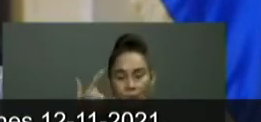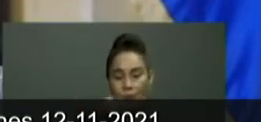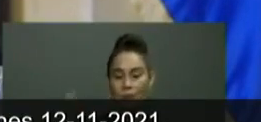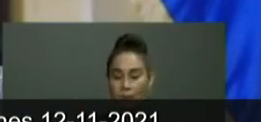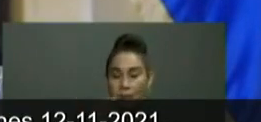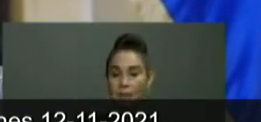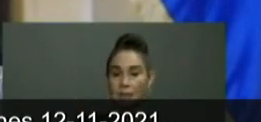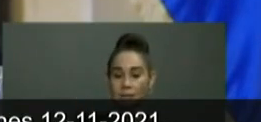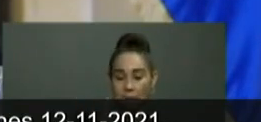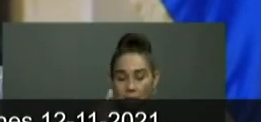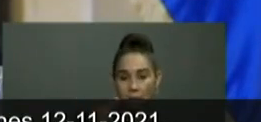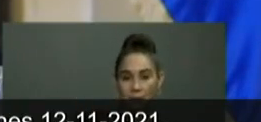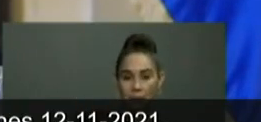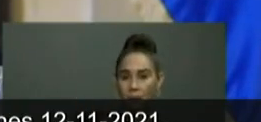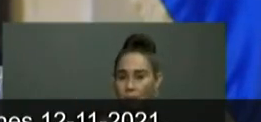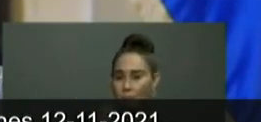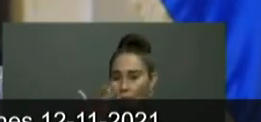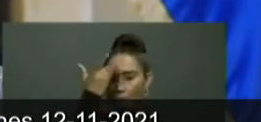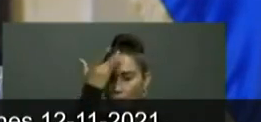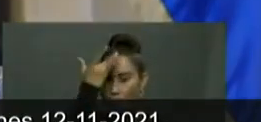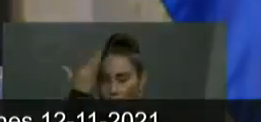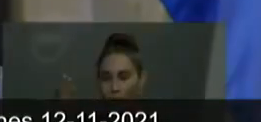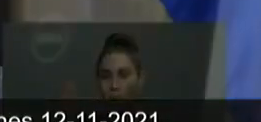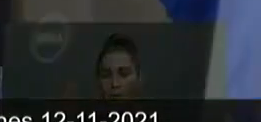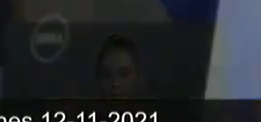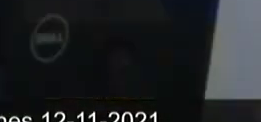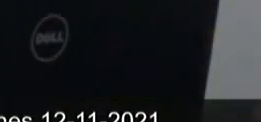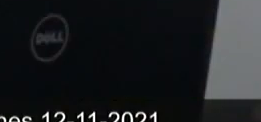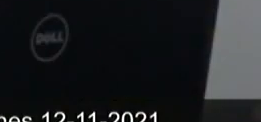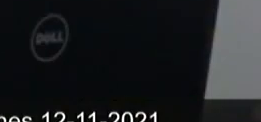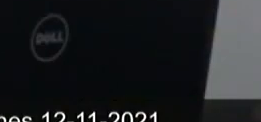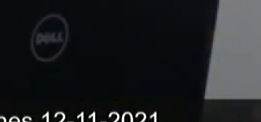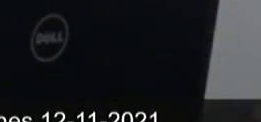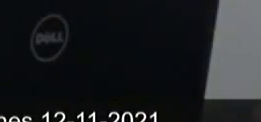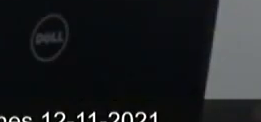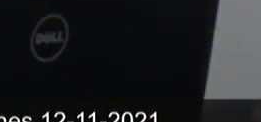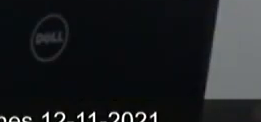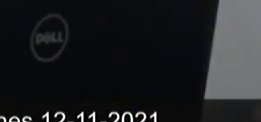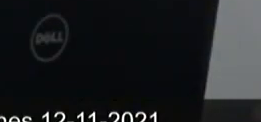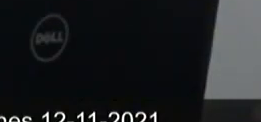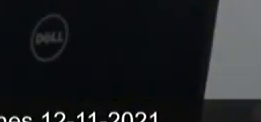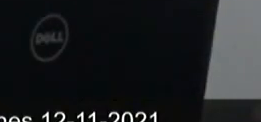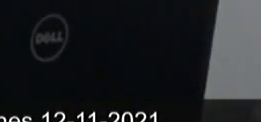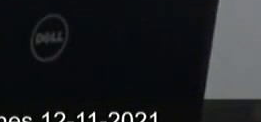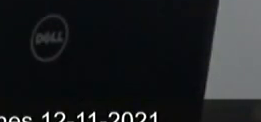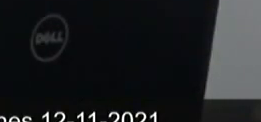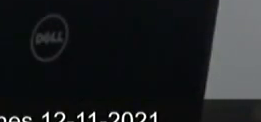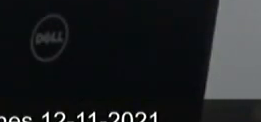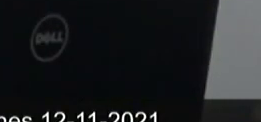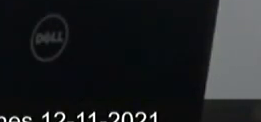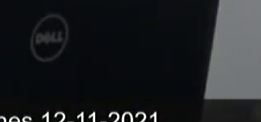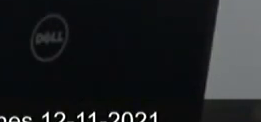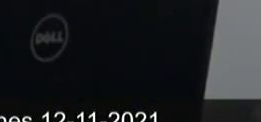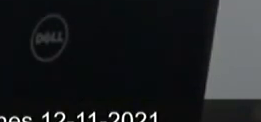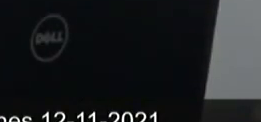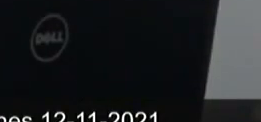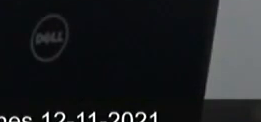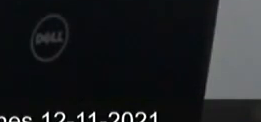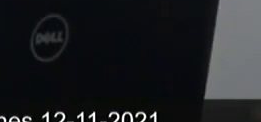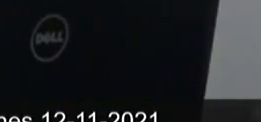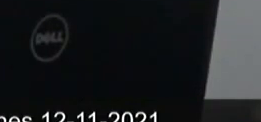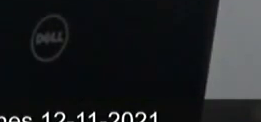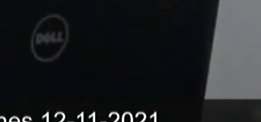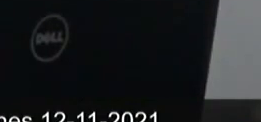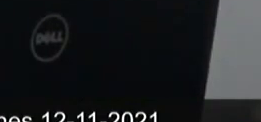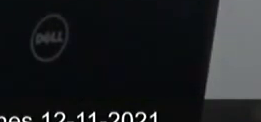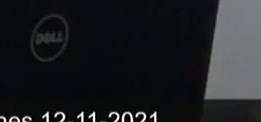llegan directamente grave, como llegó este caso, hay que intubar. Bueno, ¿y usted cree que hay un